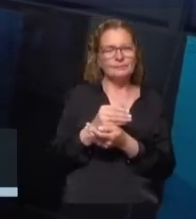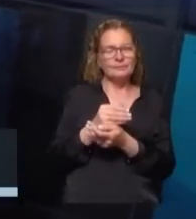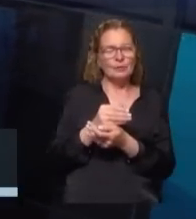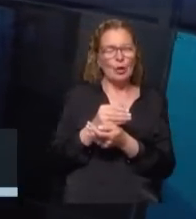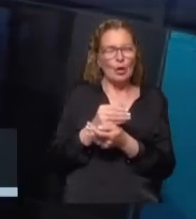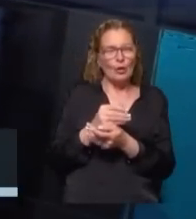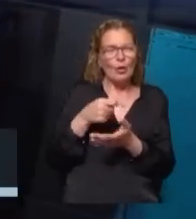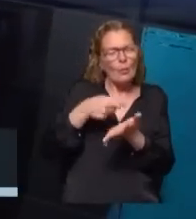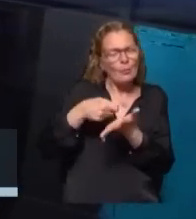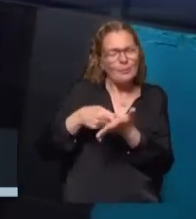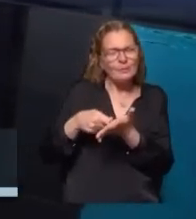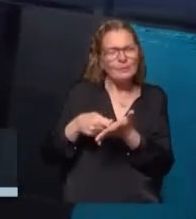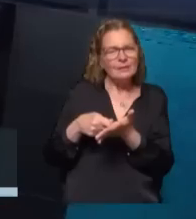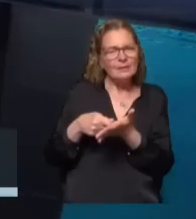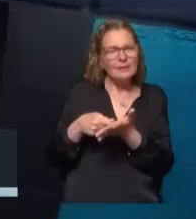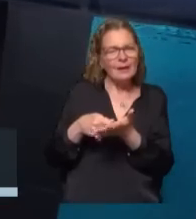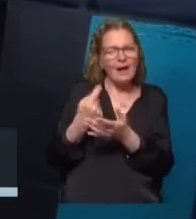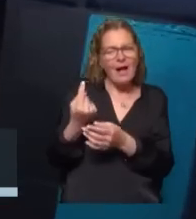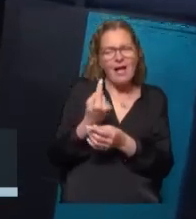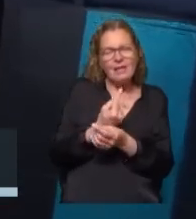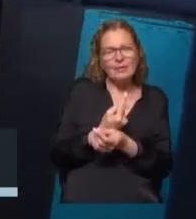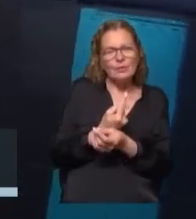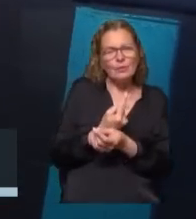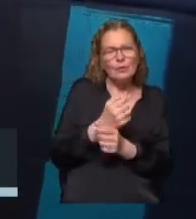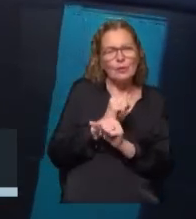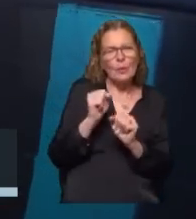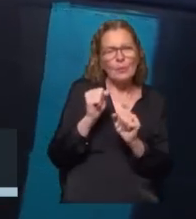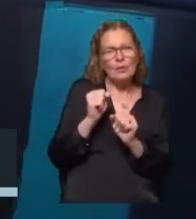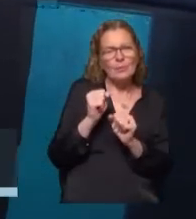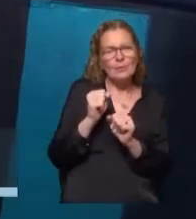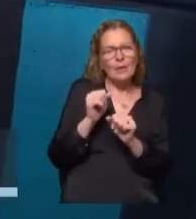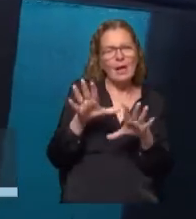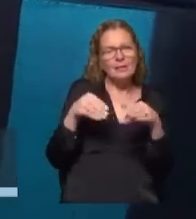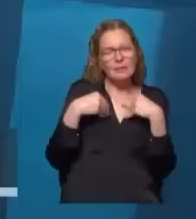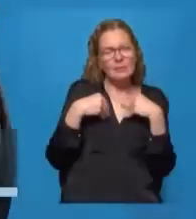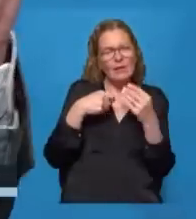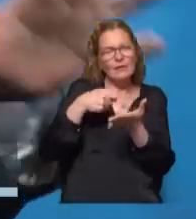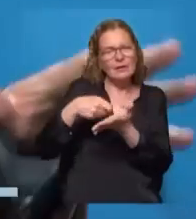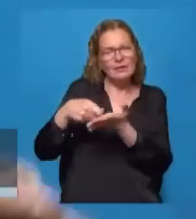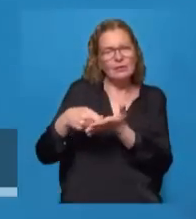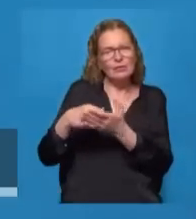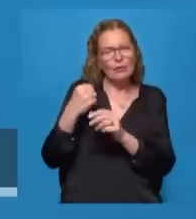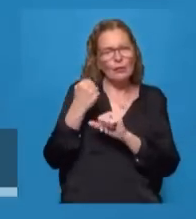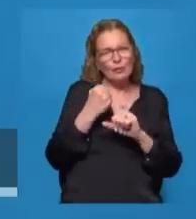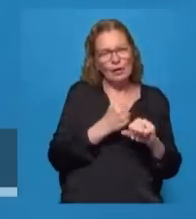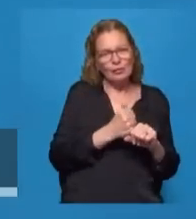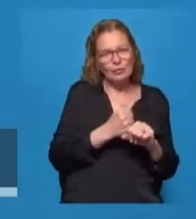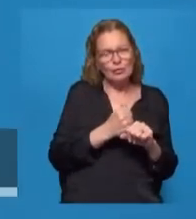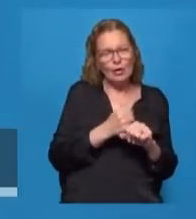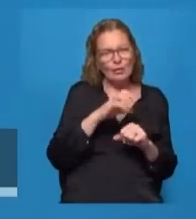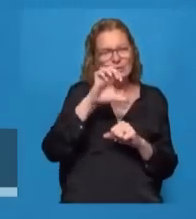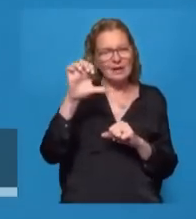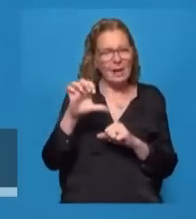absolutamente estrictos no no podemos admitir ni financiación de fundaciones ni financiación de